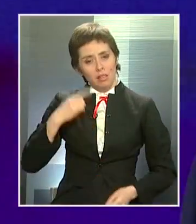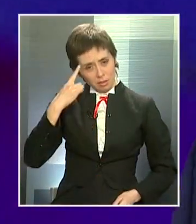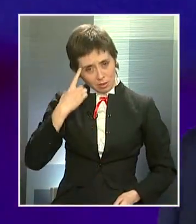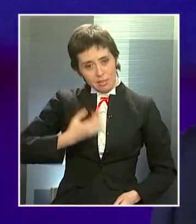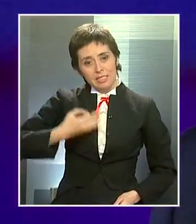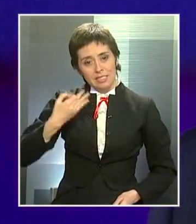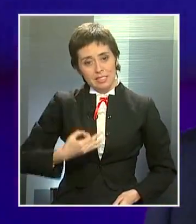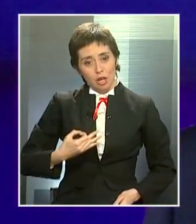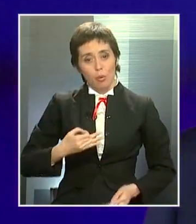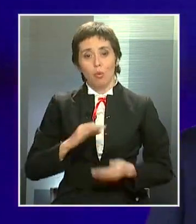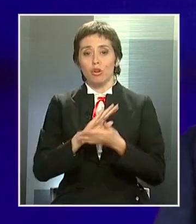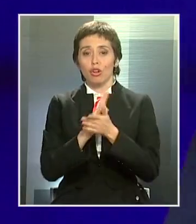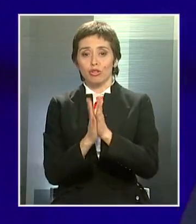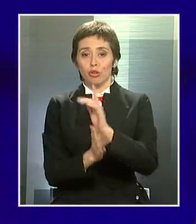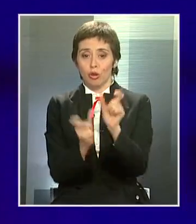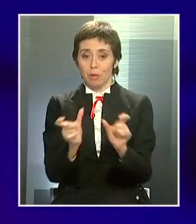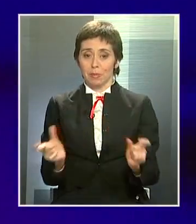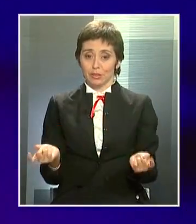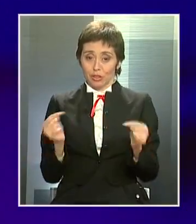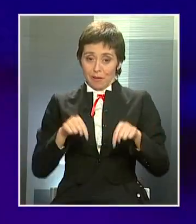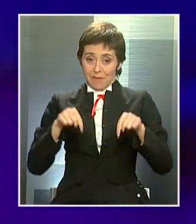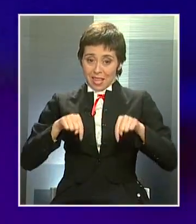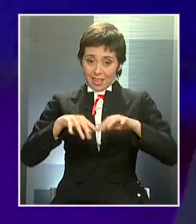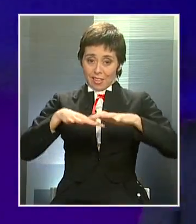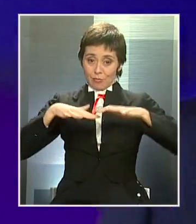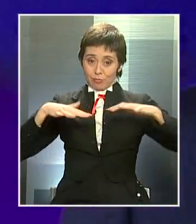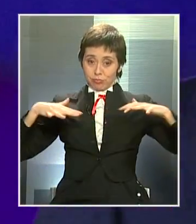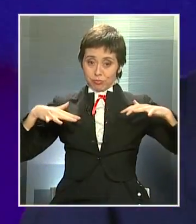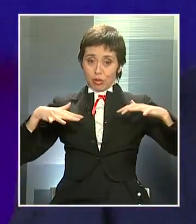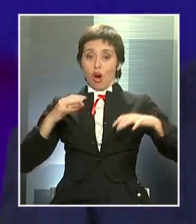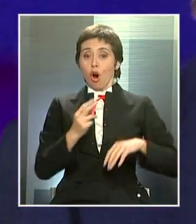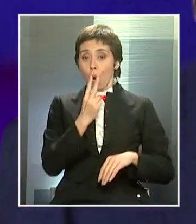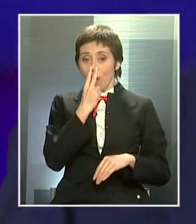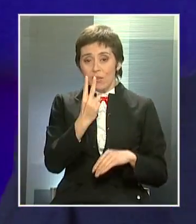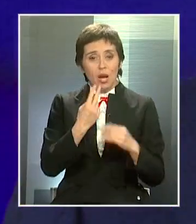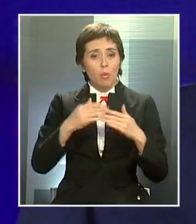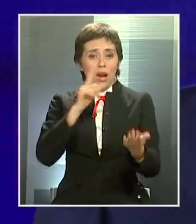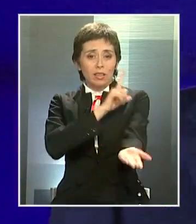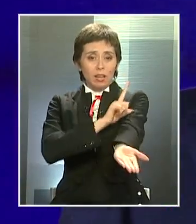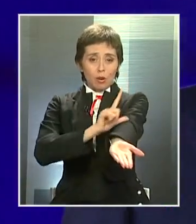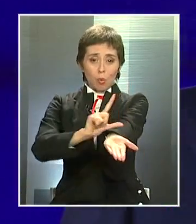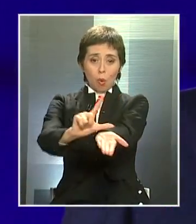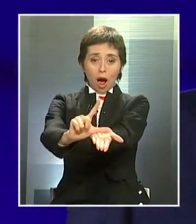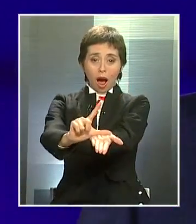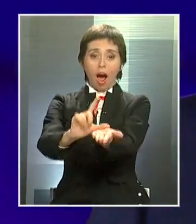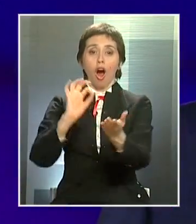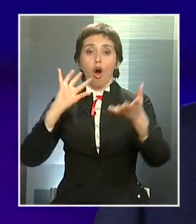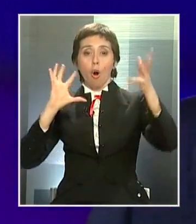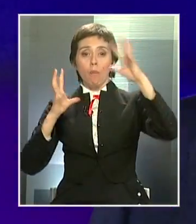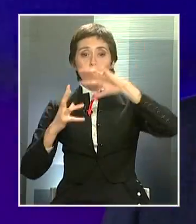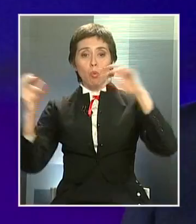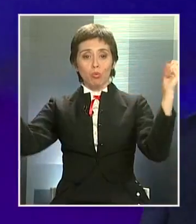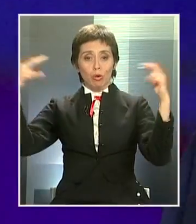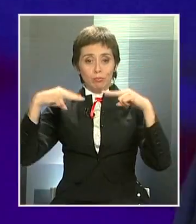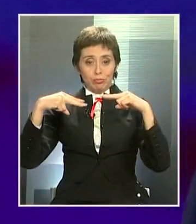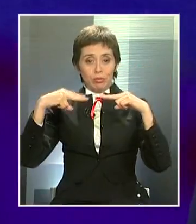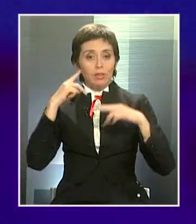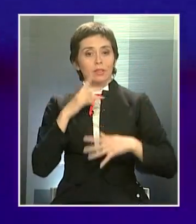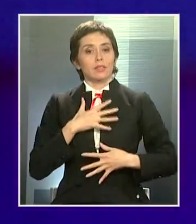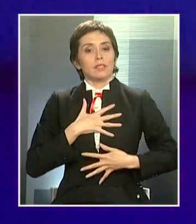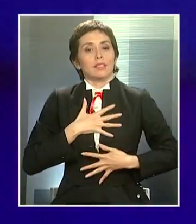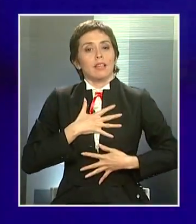seguro que todos los que estamos aquí o viéndolos en cualquier lugar de Chile o en el mundo nos